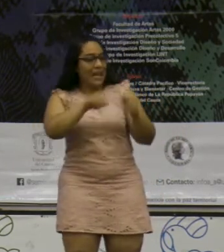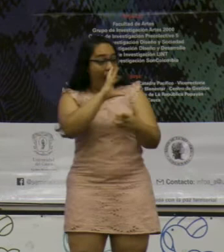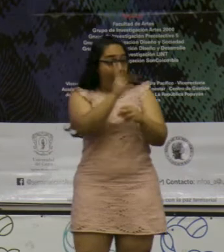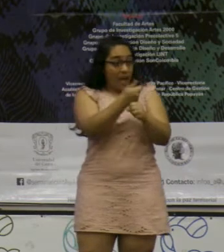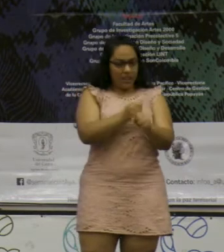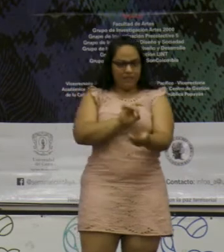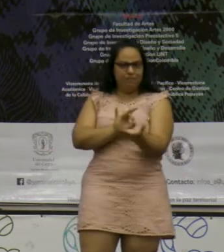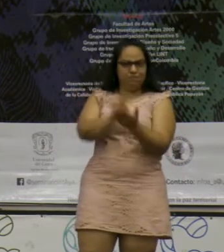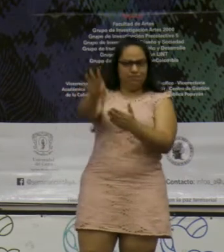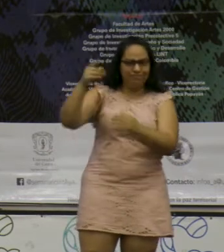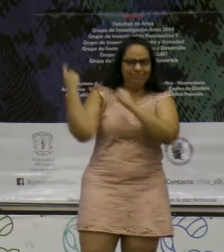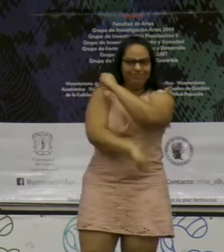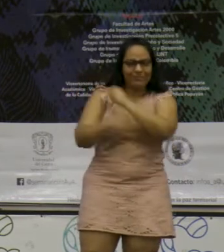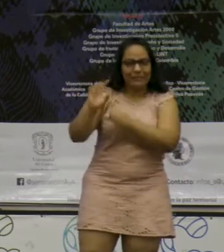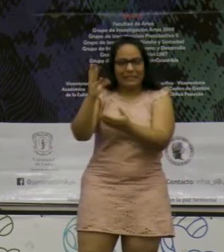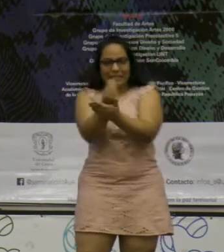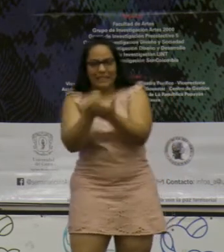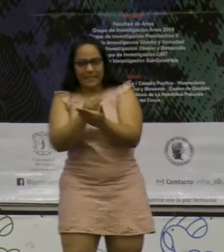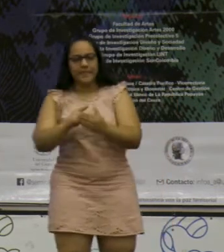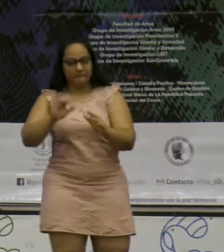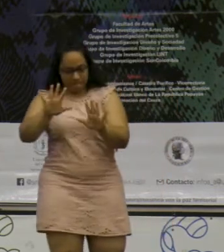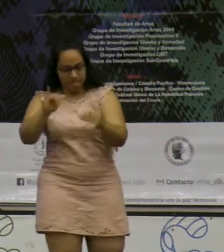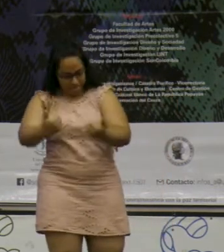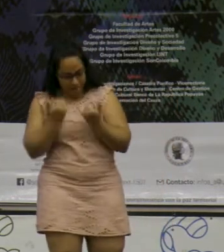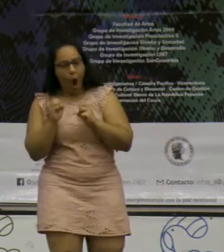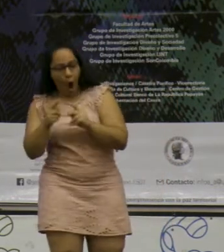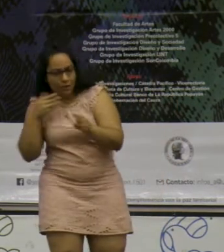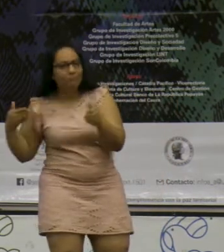diseño y el diseño viene y se venga con la ilustración, la fotografía y el grabado.